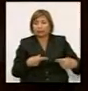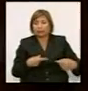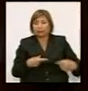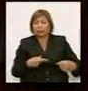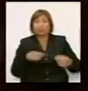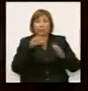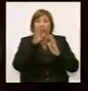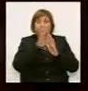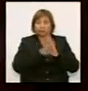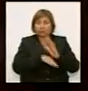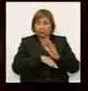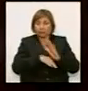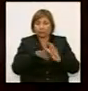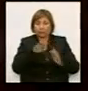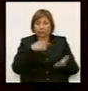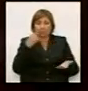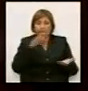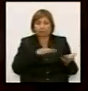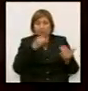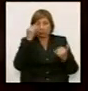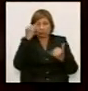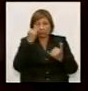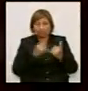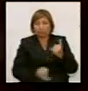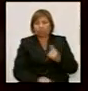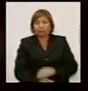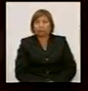certificaba su muerte definitiva.